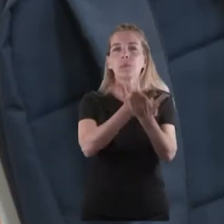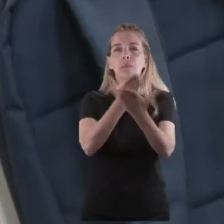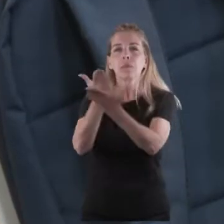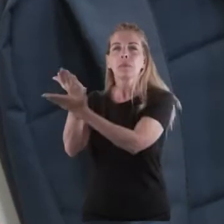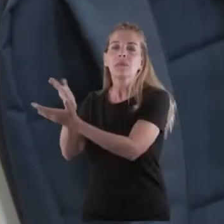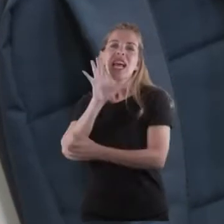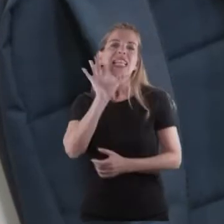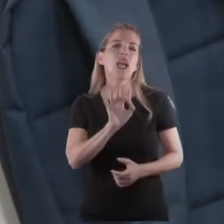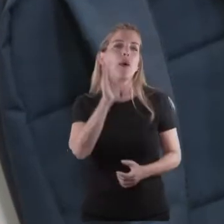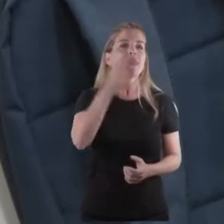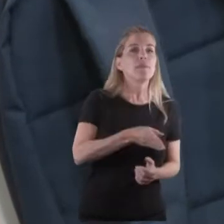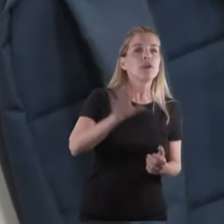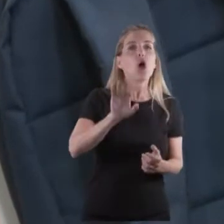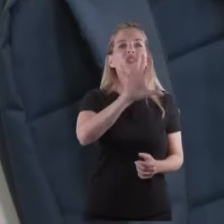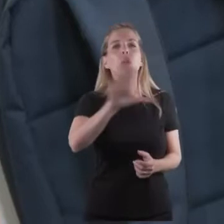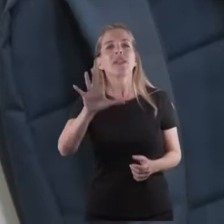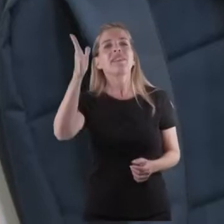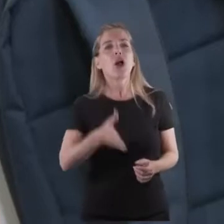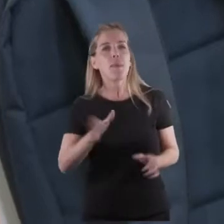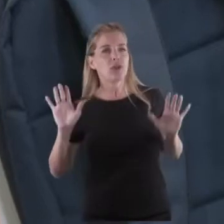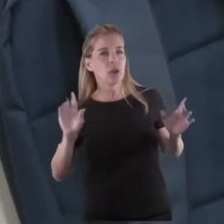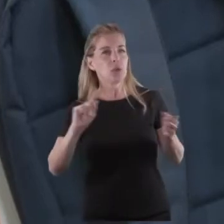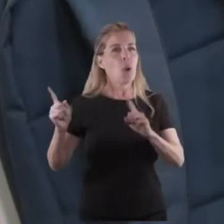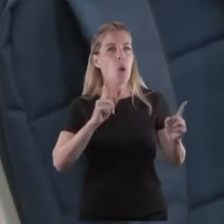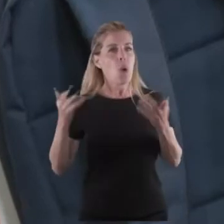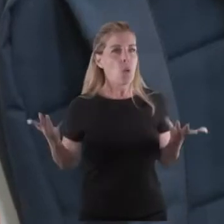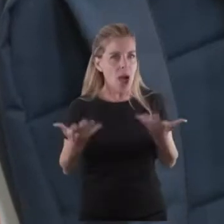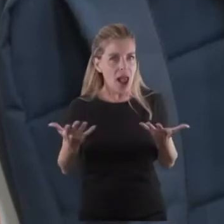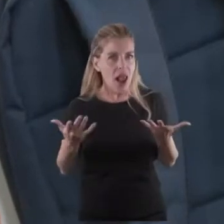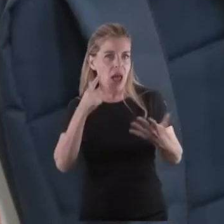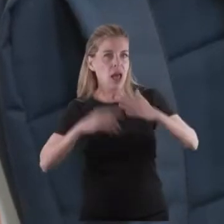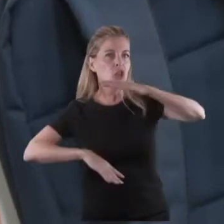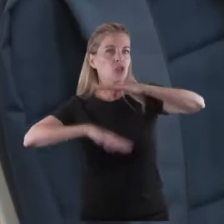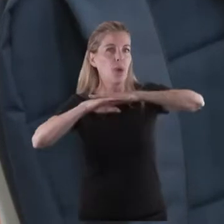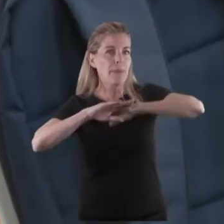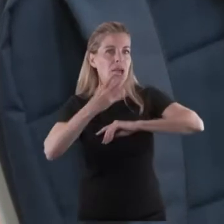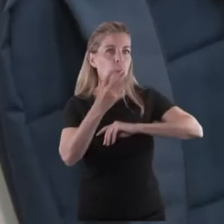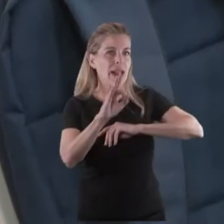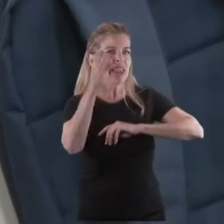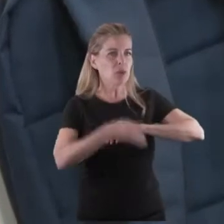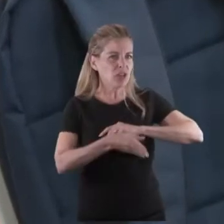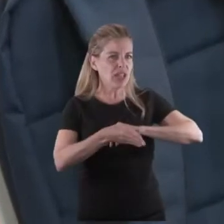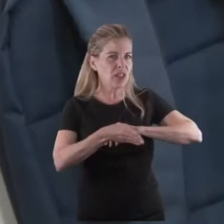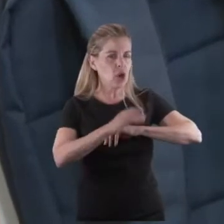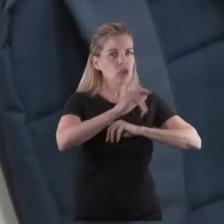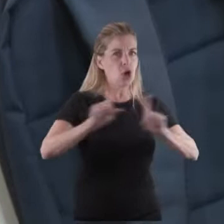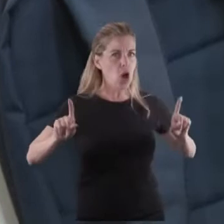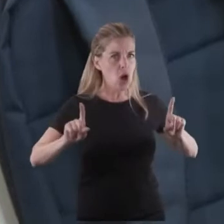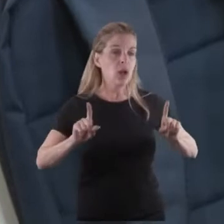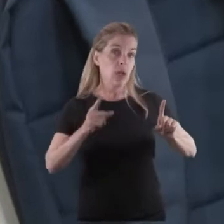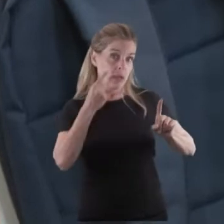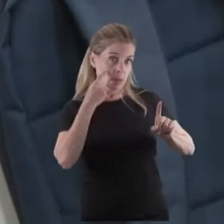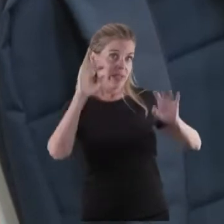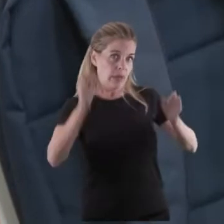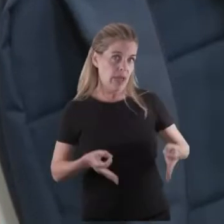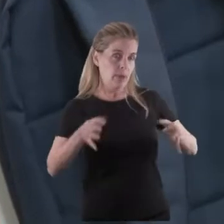50 o 55 por ciento va a fijar este techo del 40 por ciento del gobierno teniendo en cuenta la brutal inflación que tiene